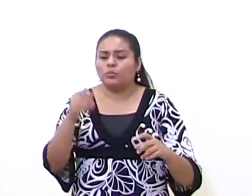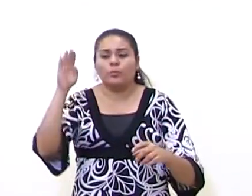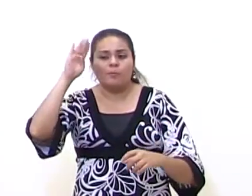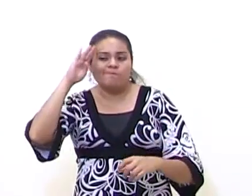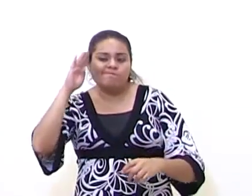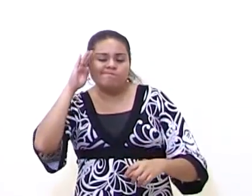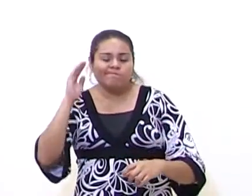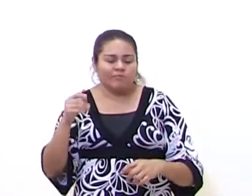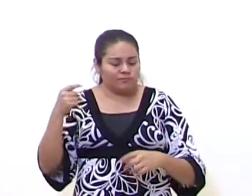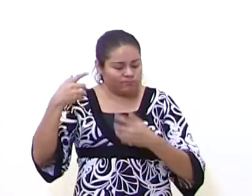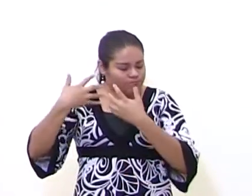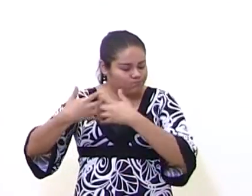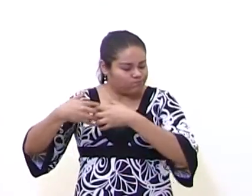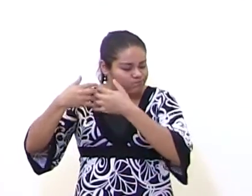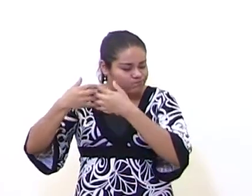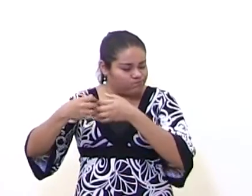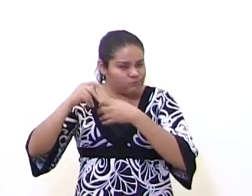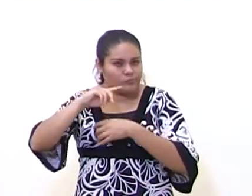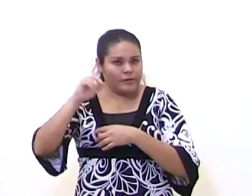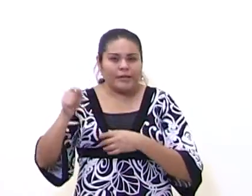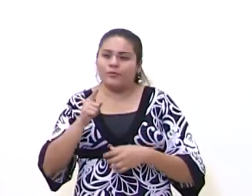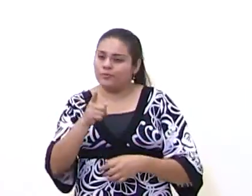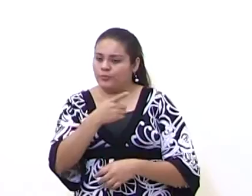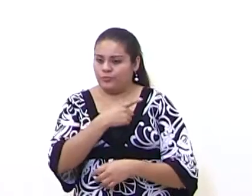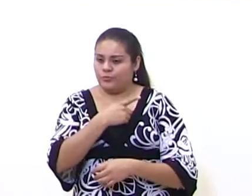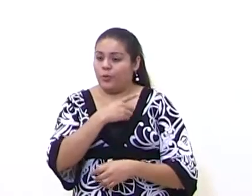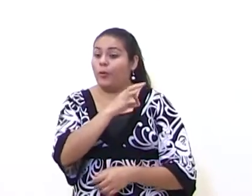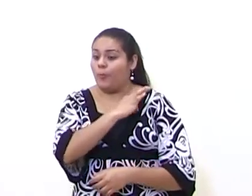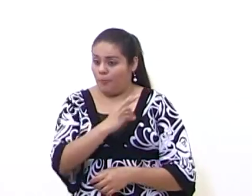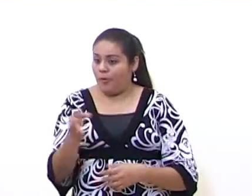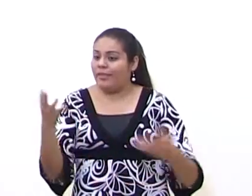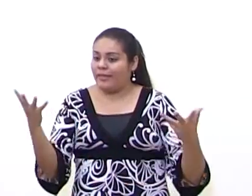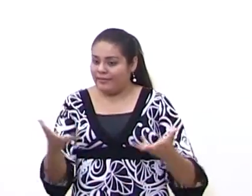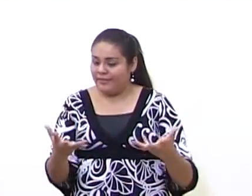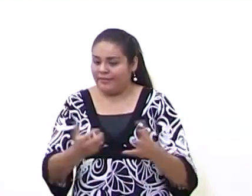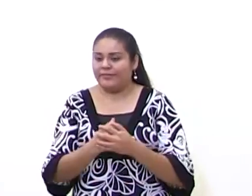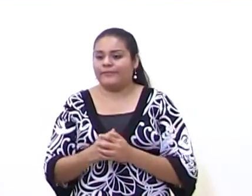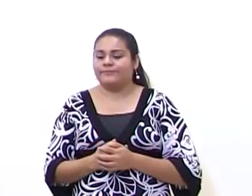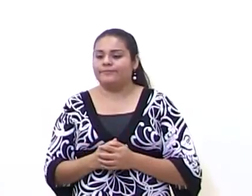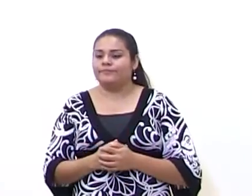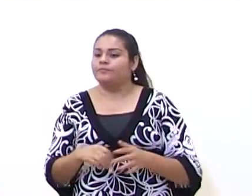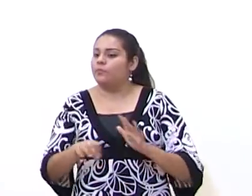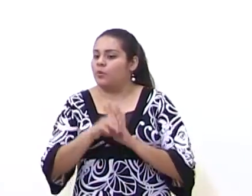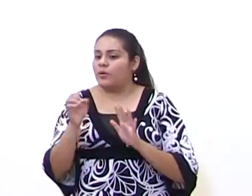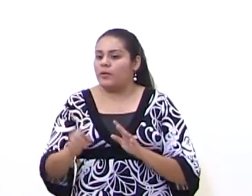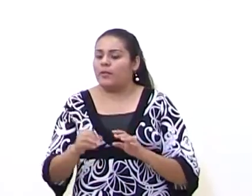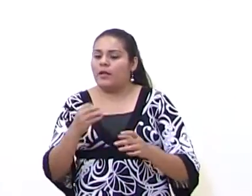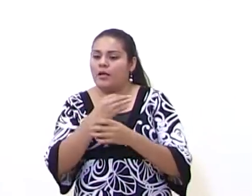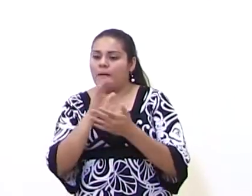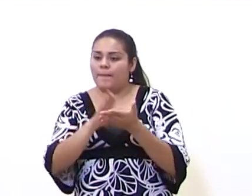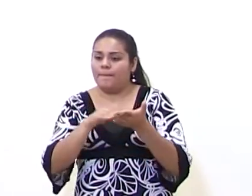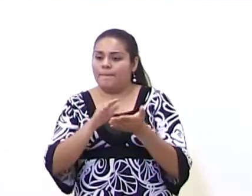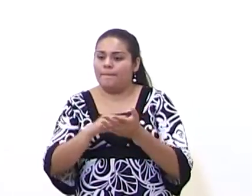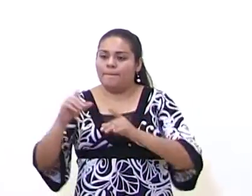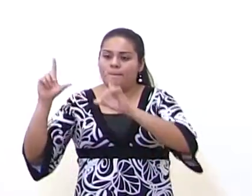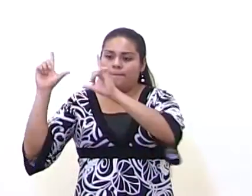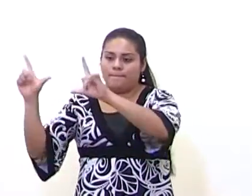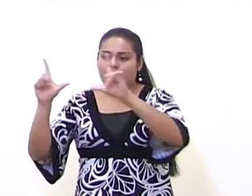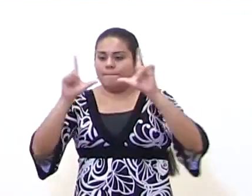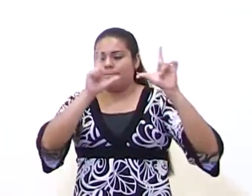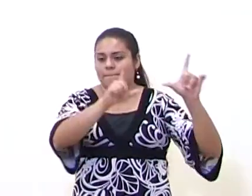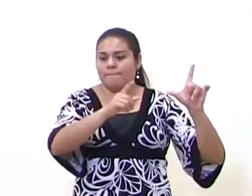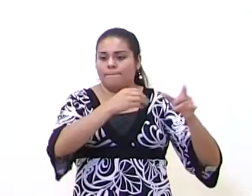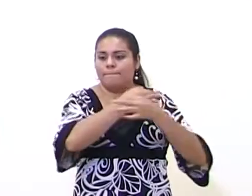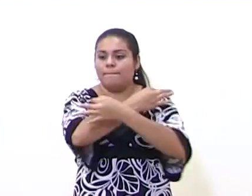a pensar y a desarrollar, ¿sí? Los mensajes publicitarios, entonces, ¿queremos analizarlos? Pues